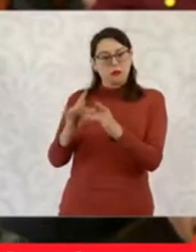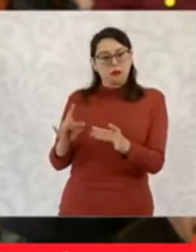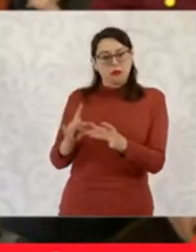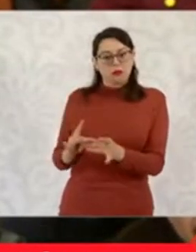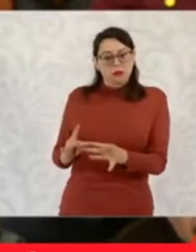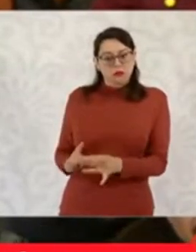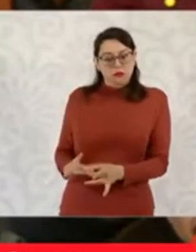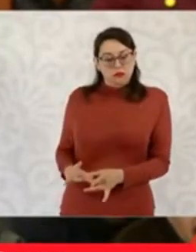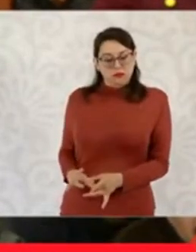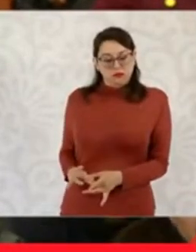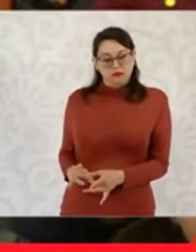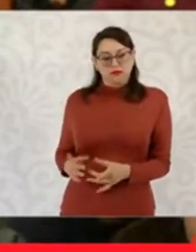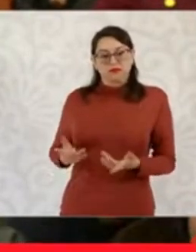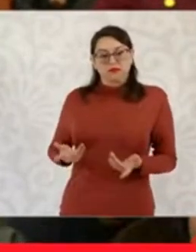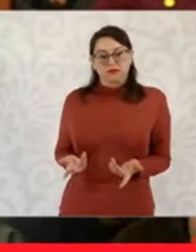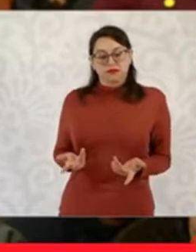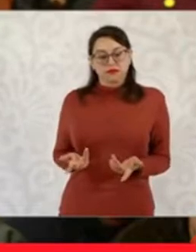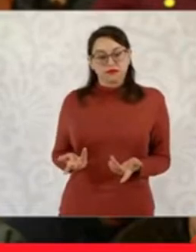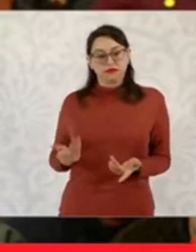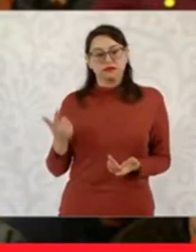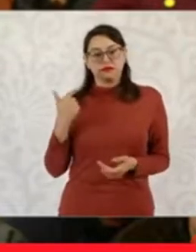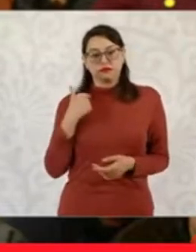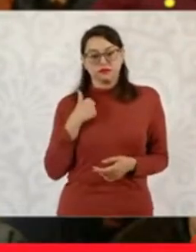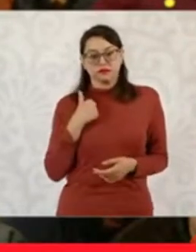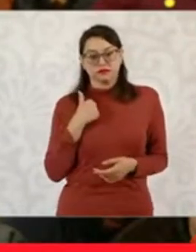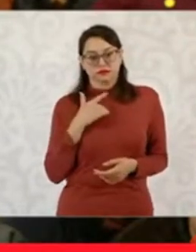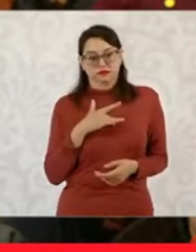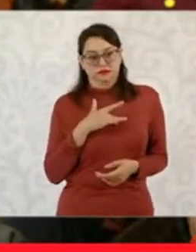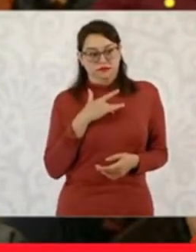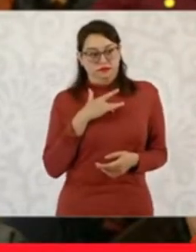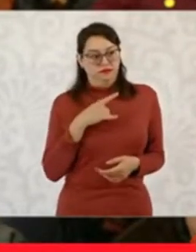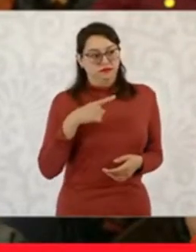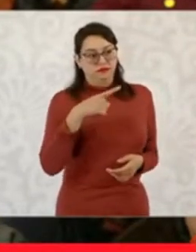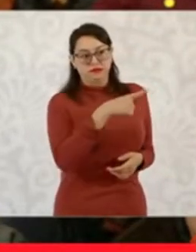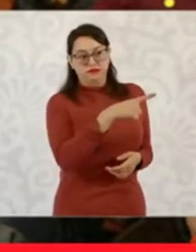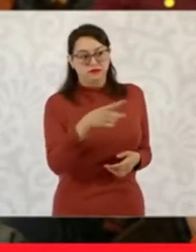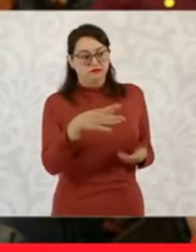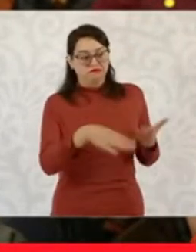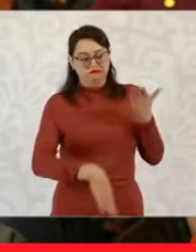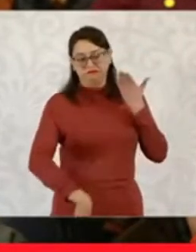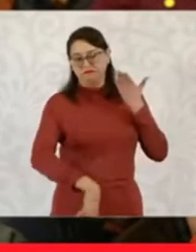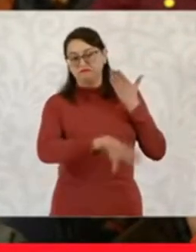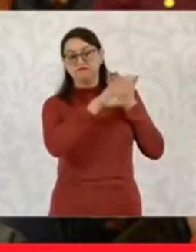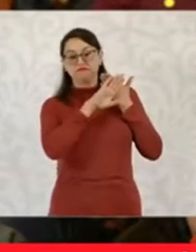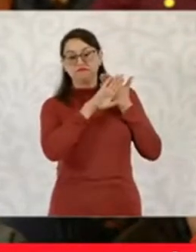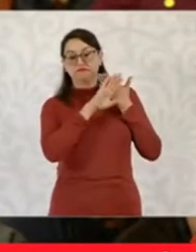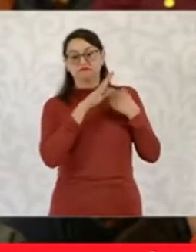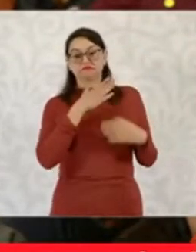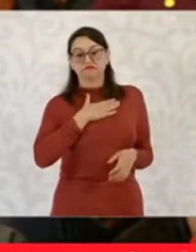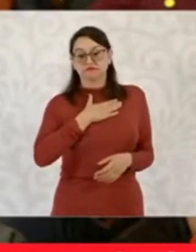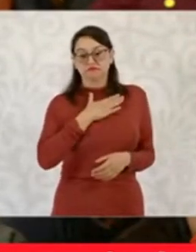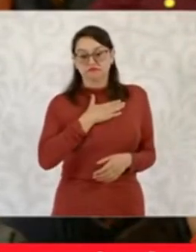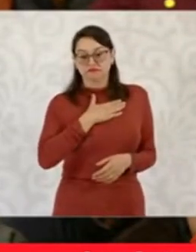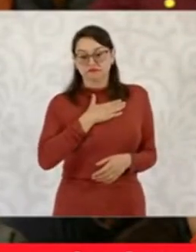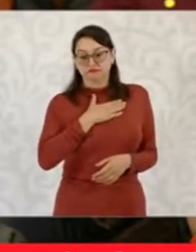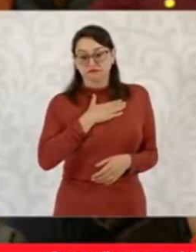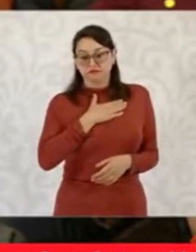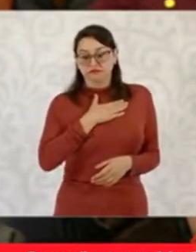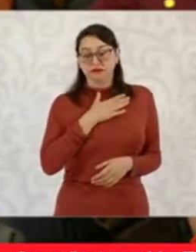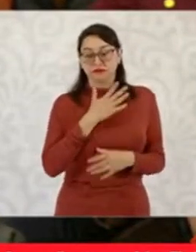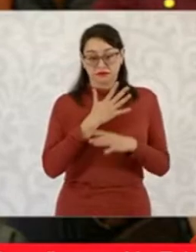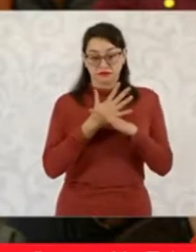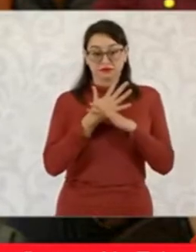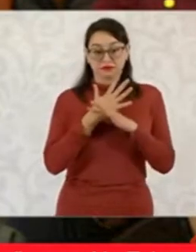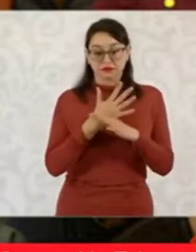precisamente parte, yo así lo describo, una campaña negra. Dice, el creador, o sea, un